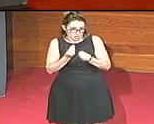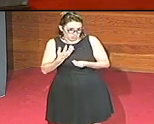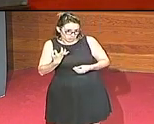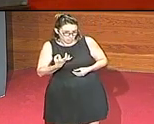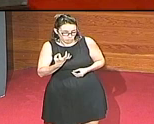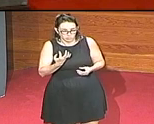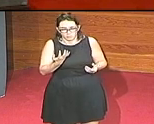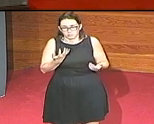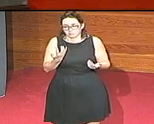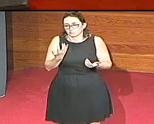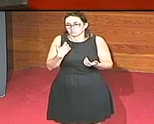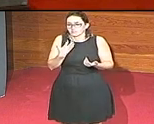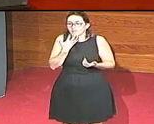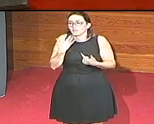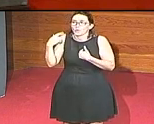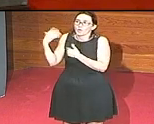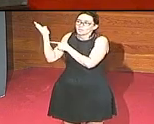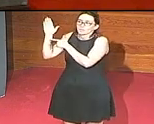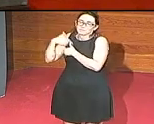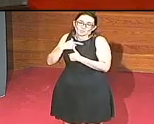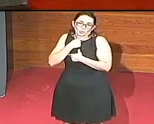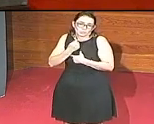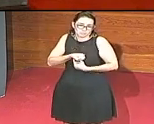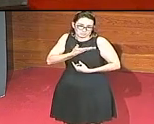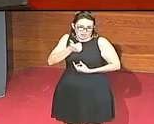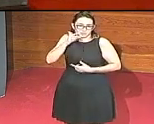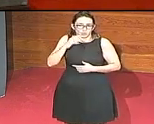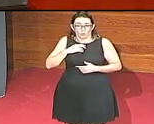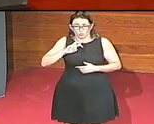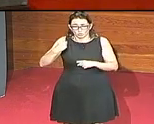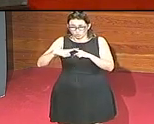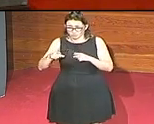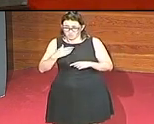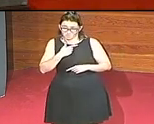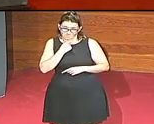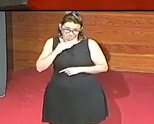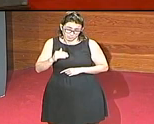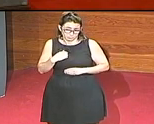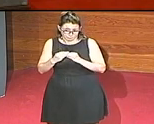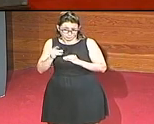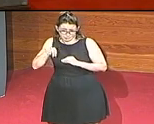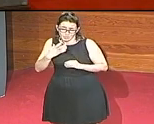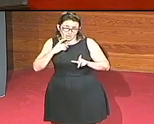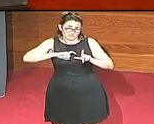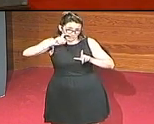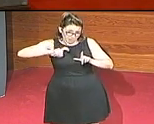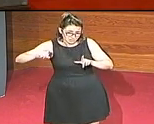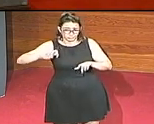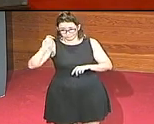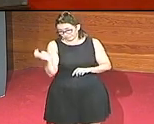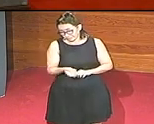más ejemplos de lo que a mí más me gusta el reclutamiento que hacer los gráficos estadísticos de estos que son un poco tal entonces